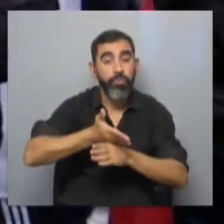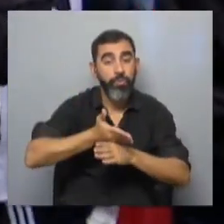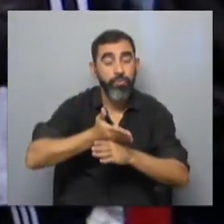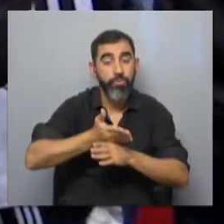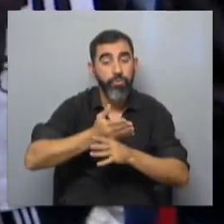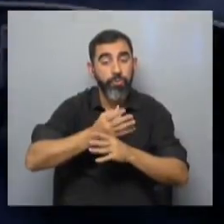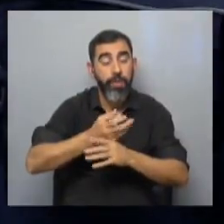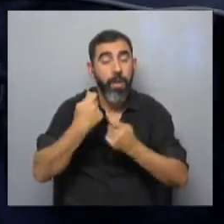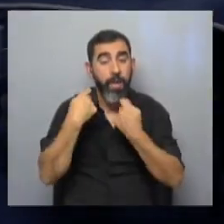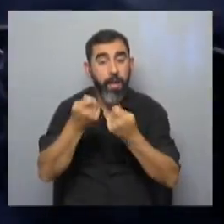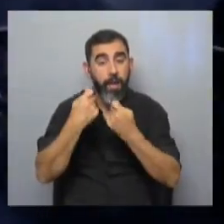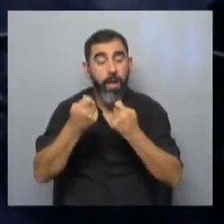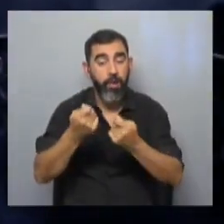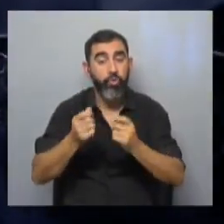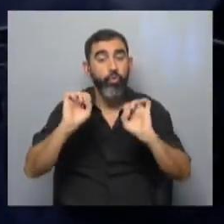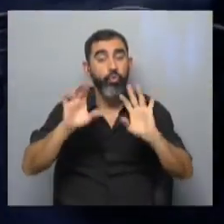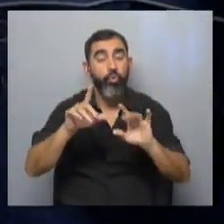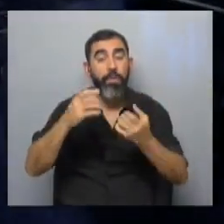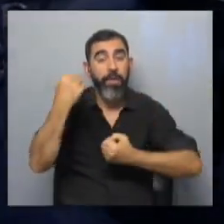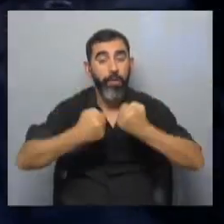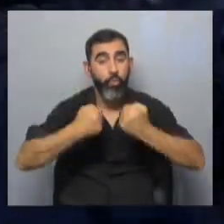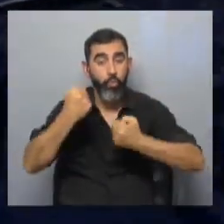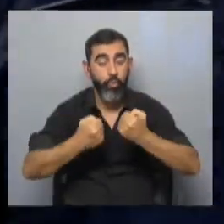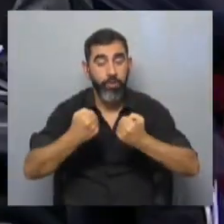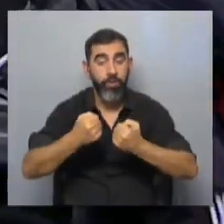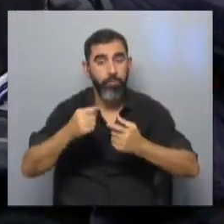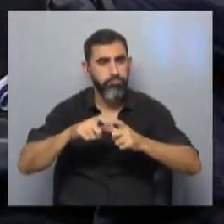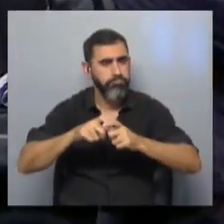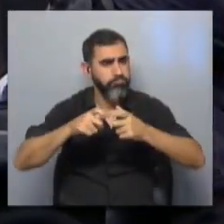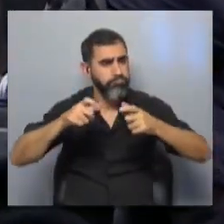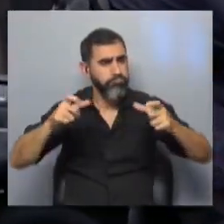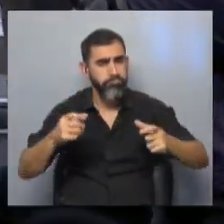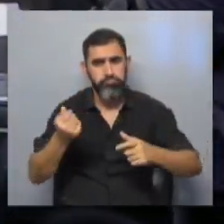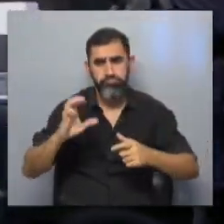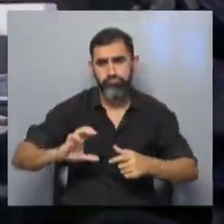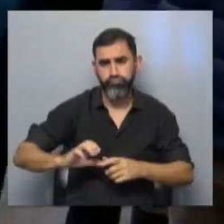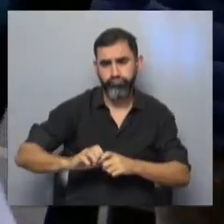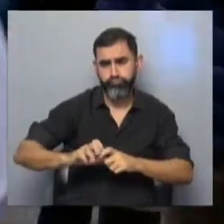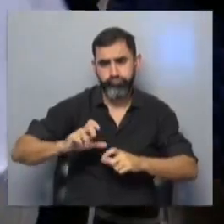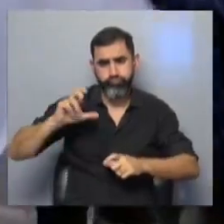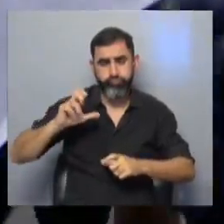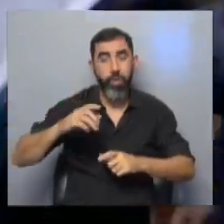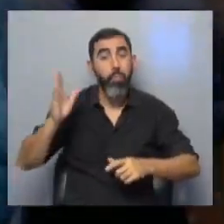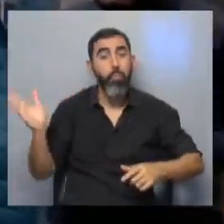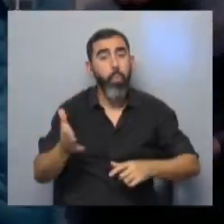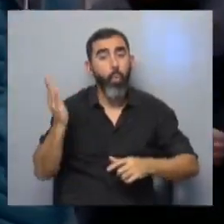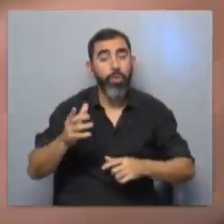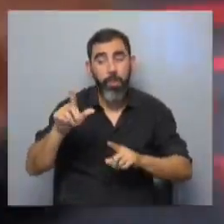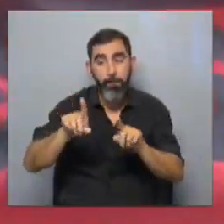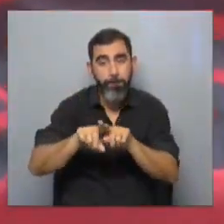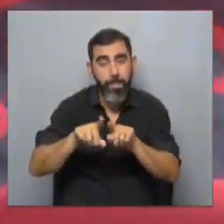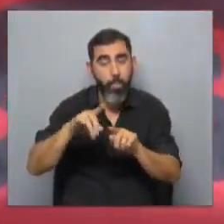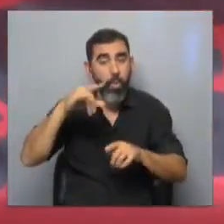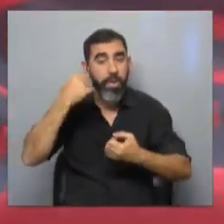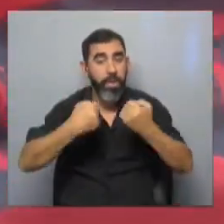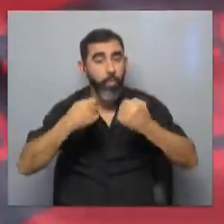la estructura de costo de la propia industria. Y la industria sigue creciendo, las rentabilidades siguen creciendo y la productividad de la propia industria